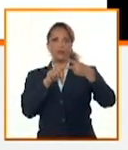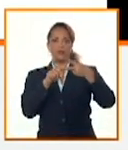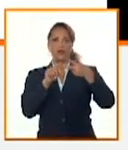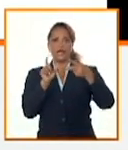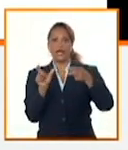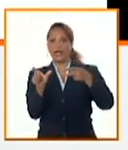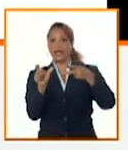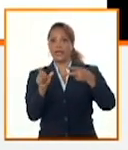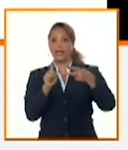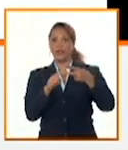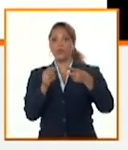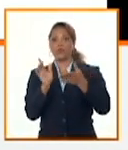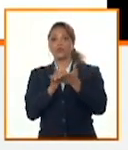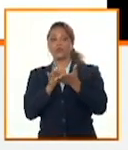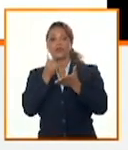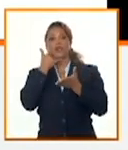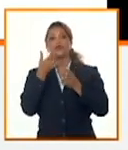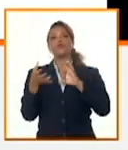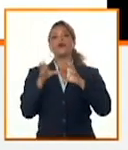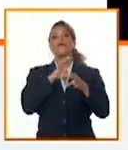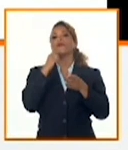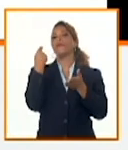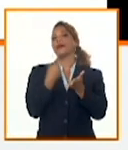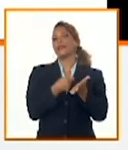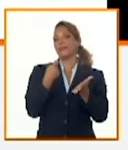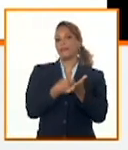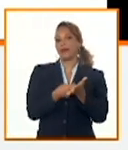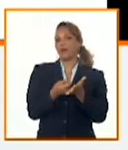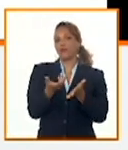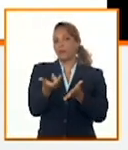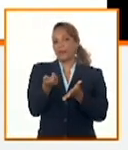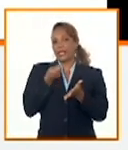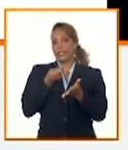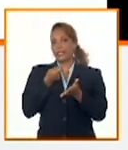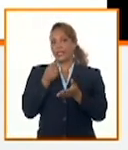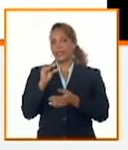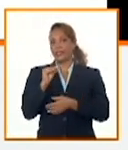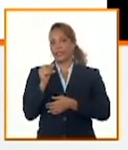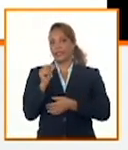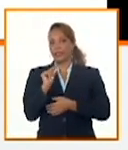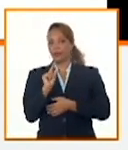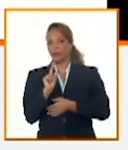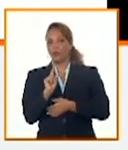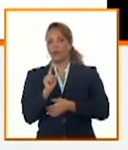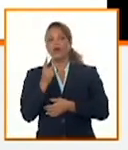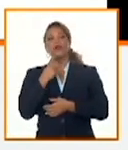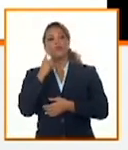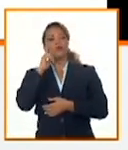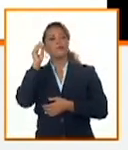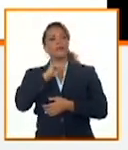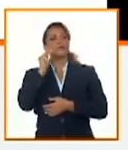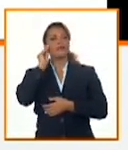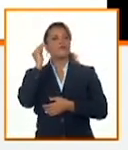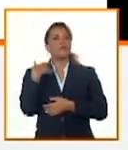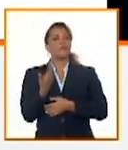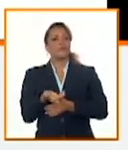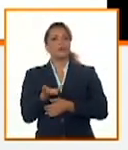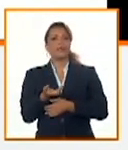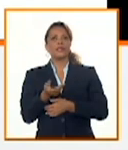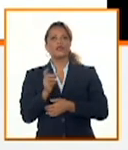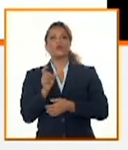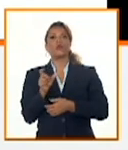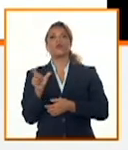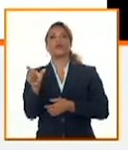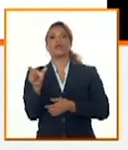la tarjeta es un medio de pago no es un medio para extraer efectivo Aunque lo que más conocemos son como dispositivos los